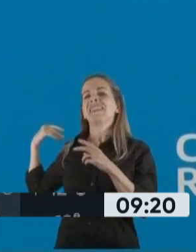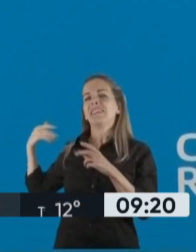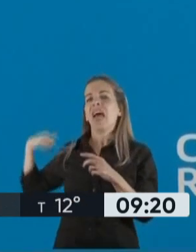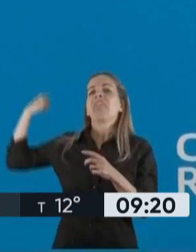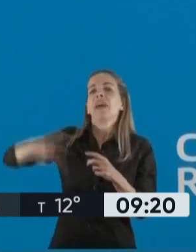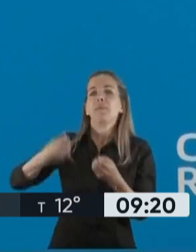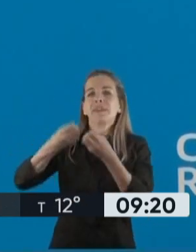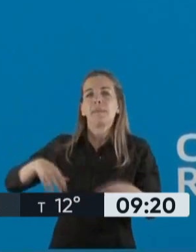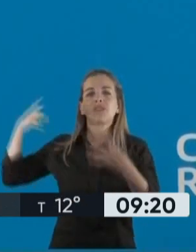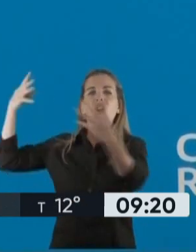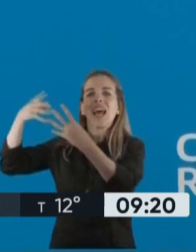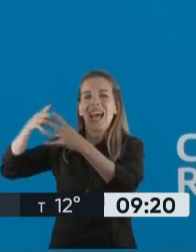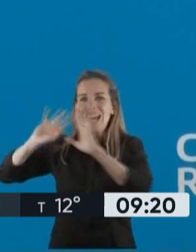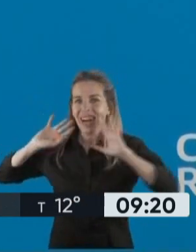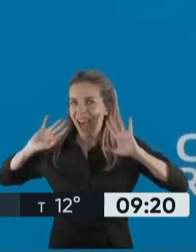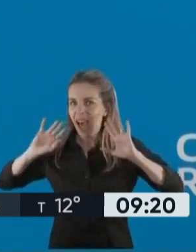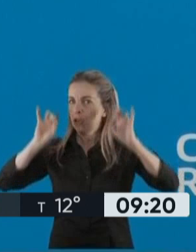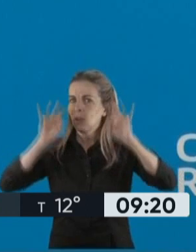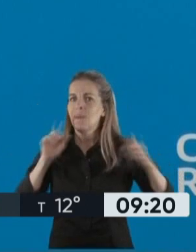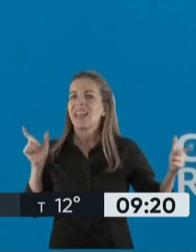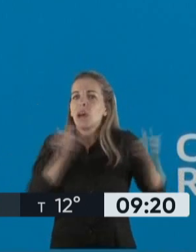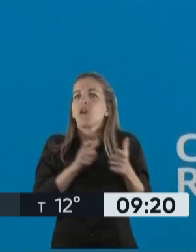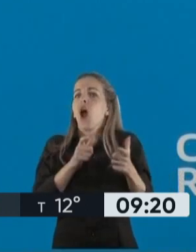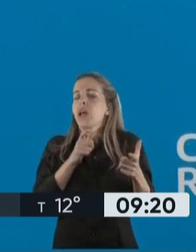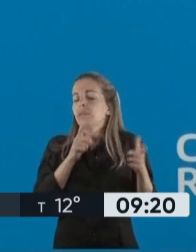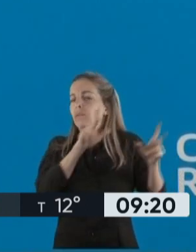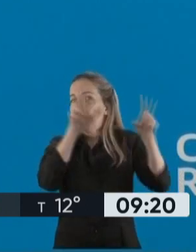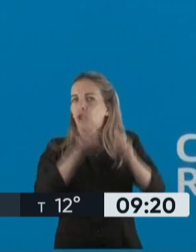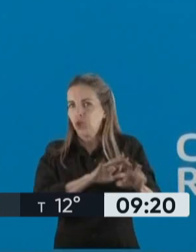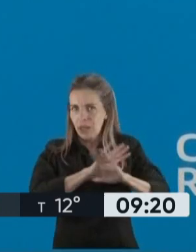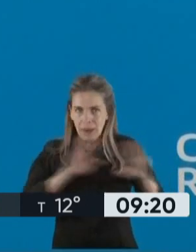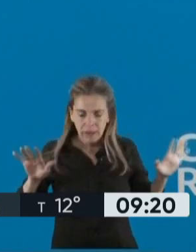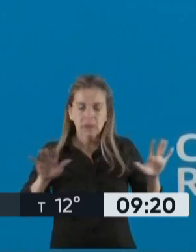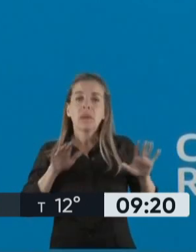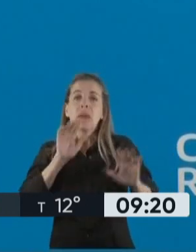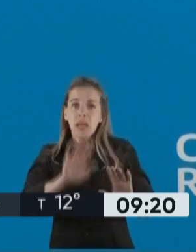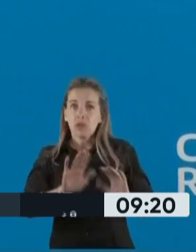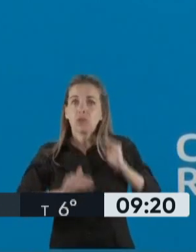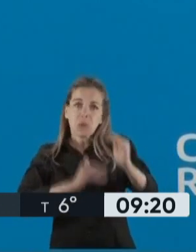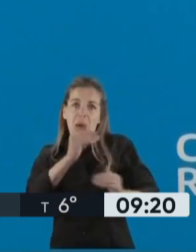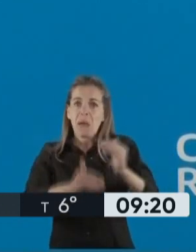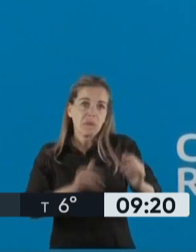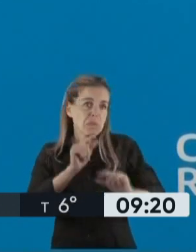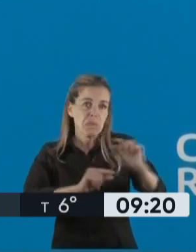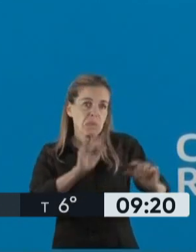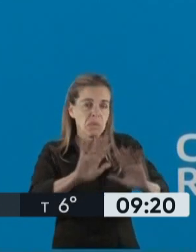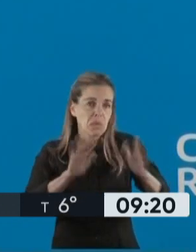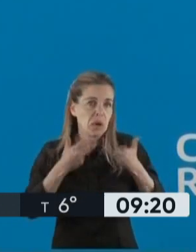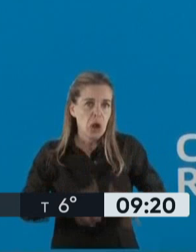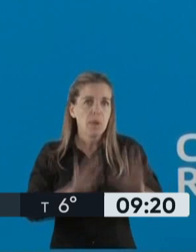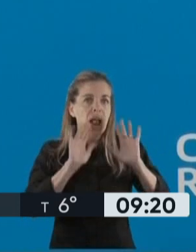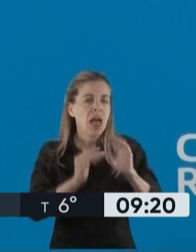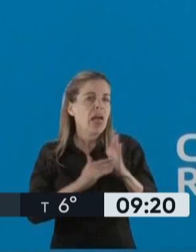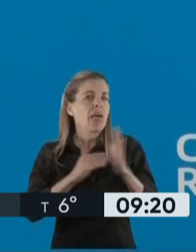que ver con la situación bilateral en ese momento. La situación bilateral se va a ir desarrollando de la manera que tenga que desarrollarse